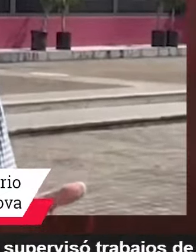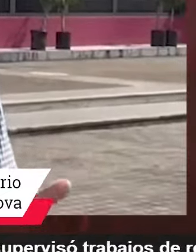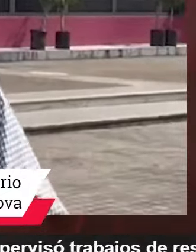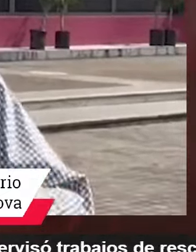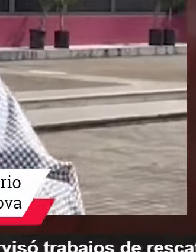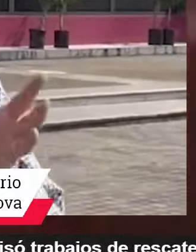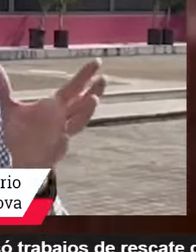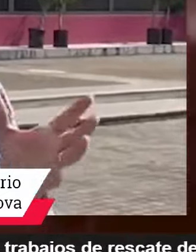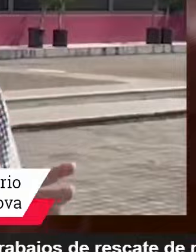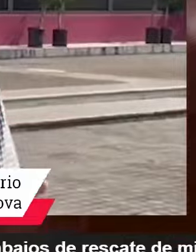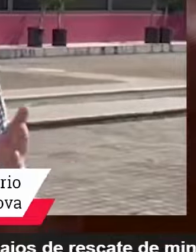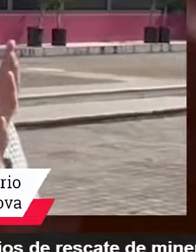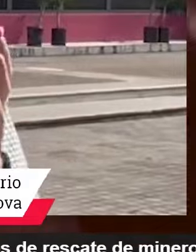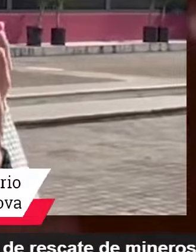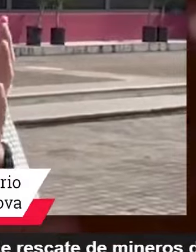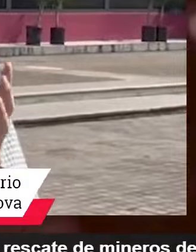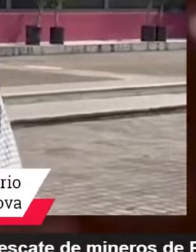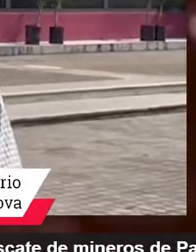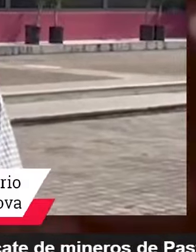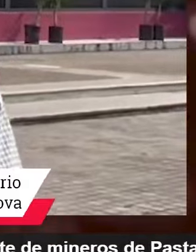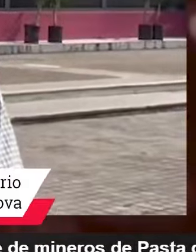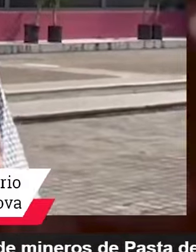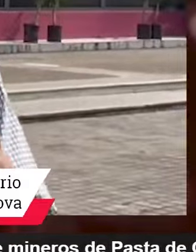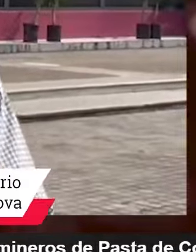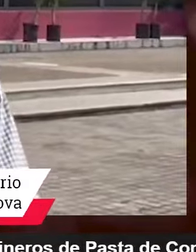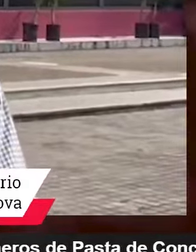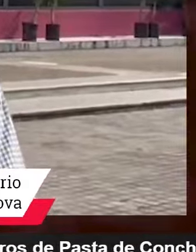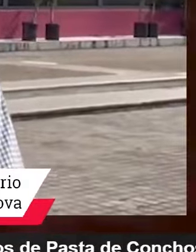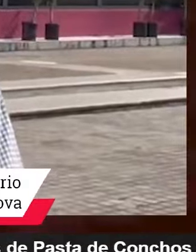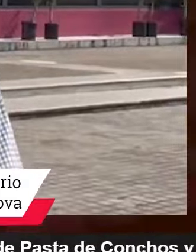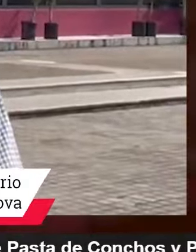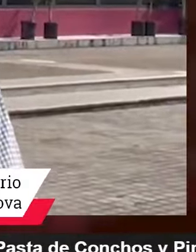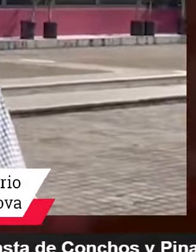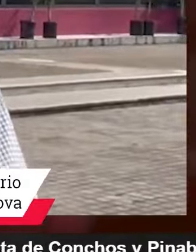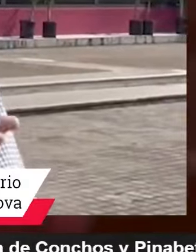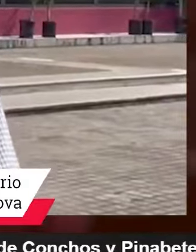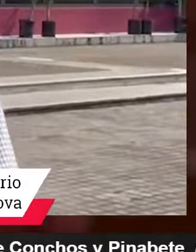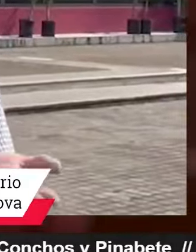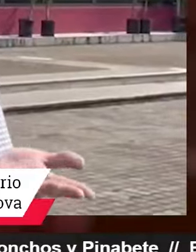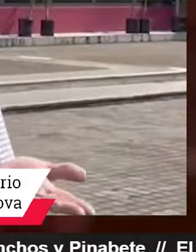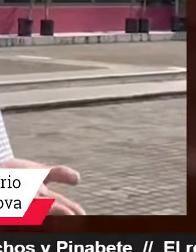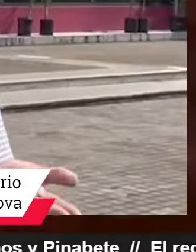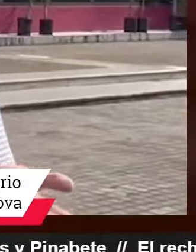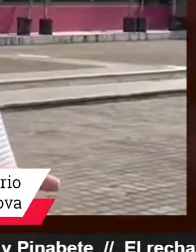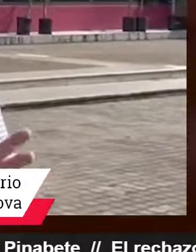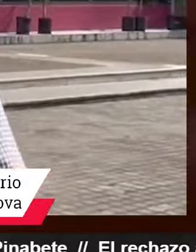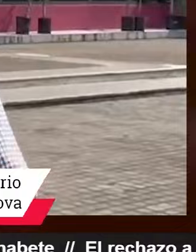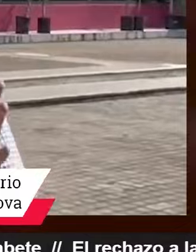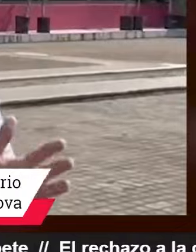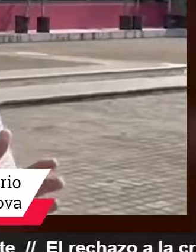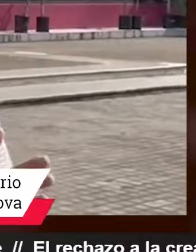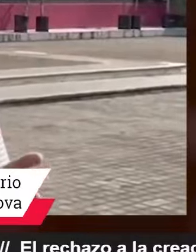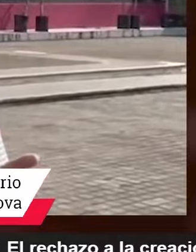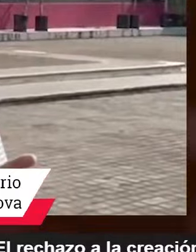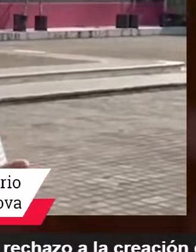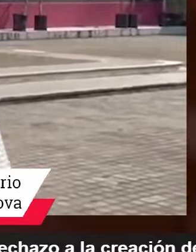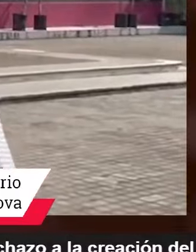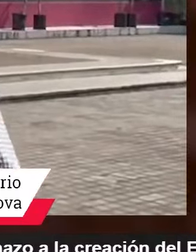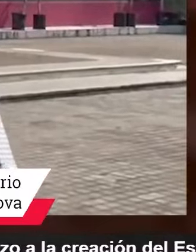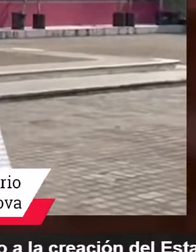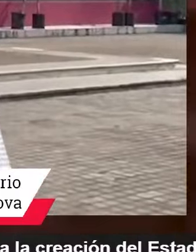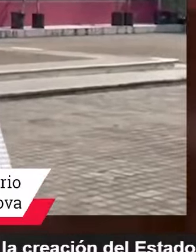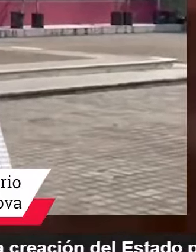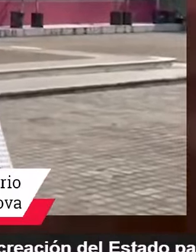tope fijado y es importante pues revisar el carácter político que ya eh observaba el